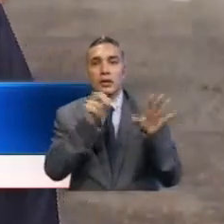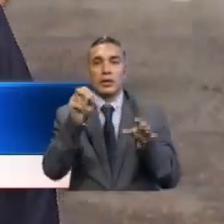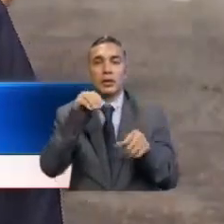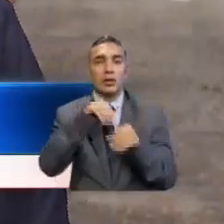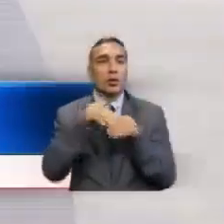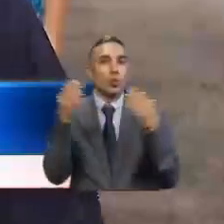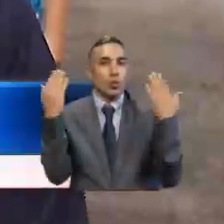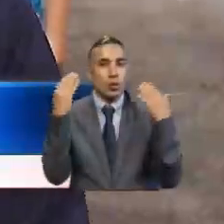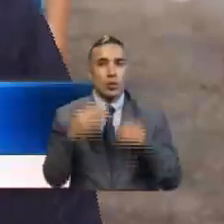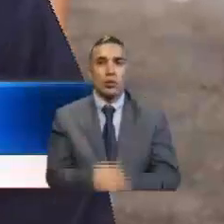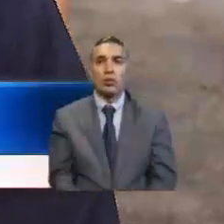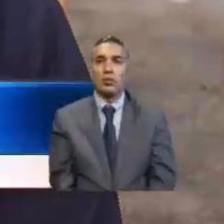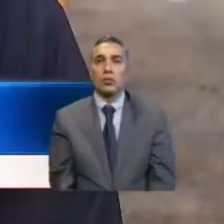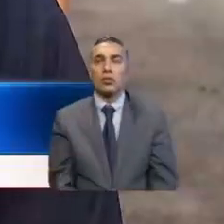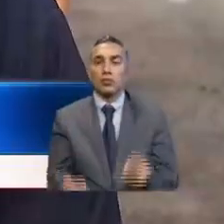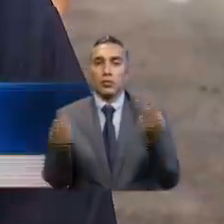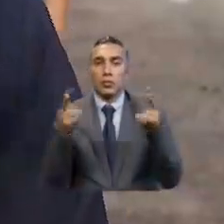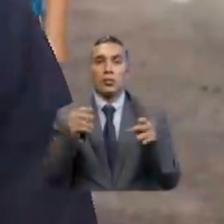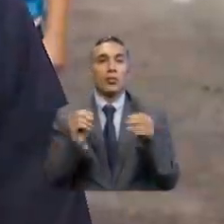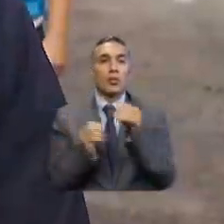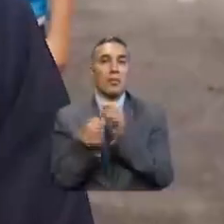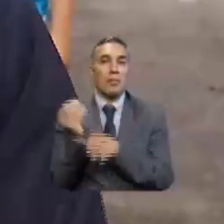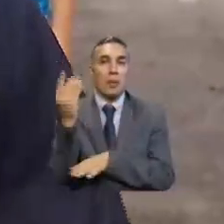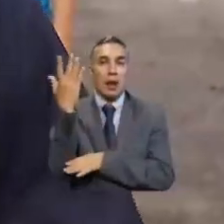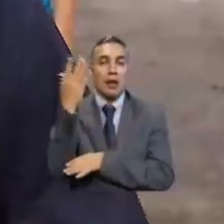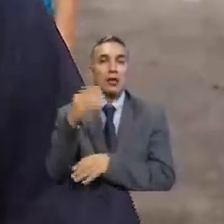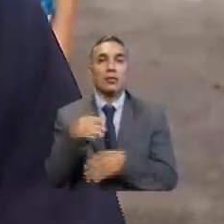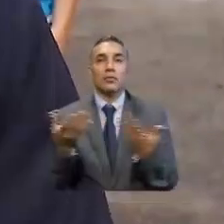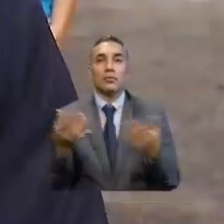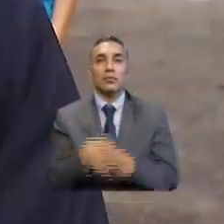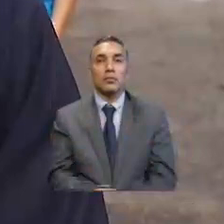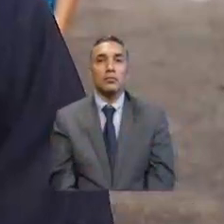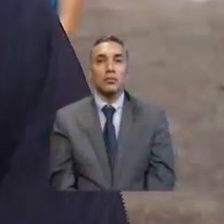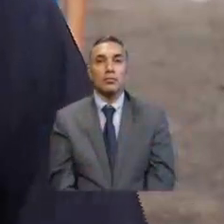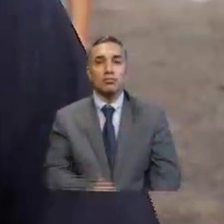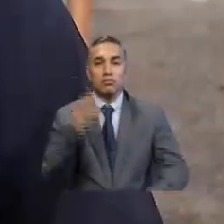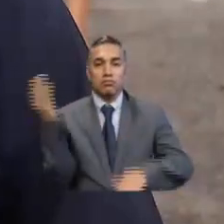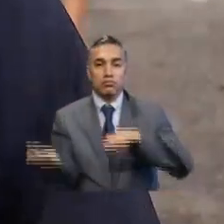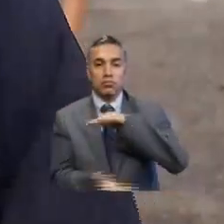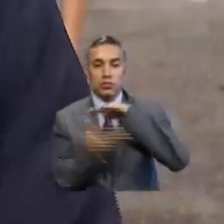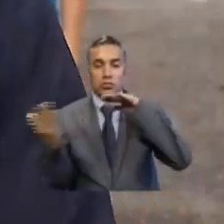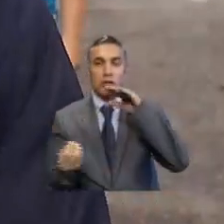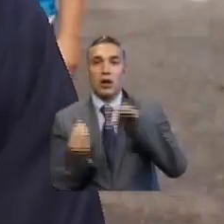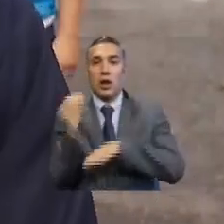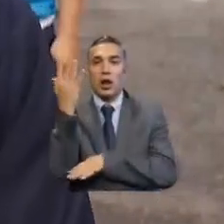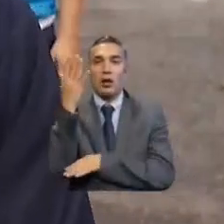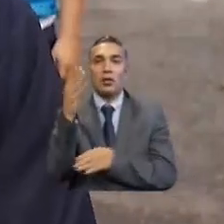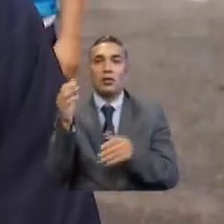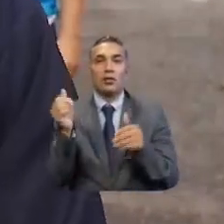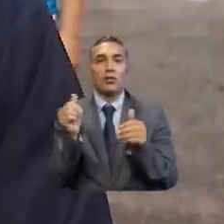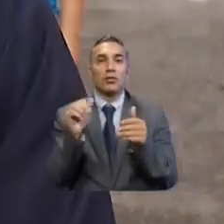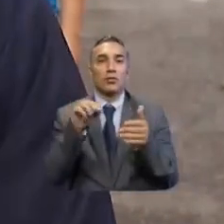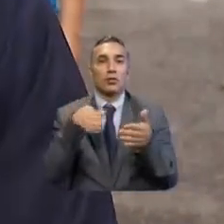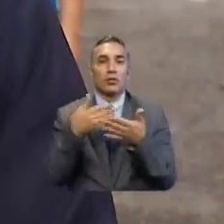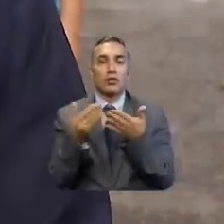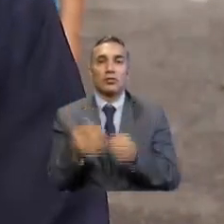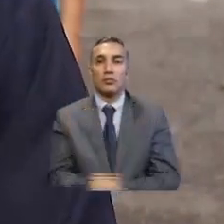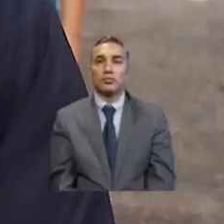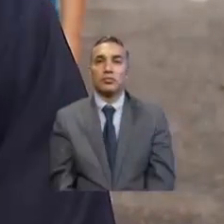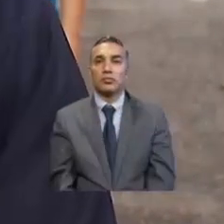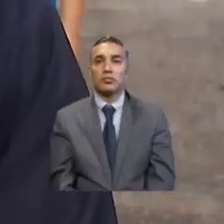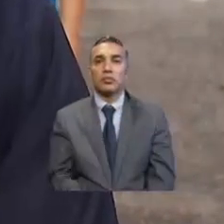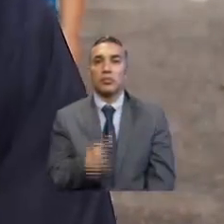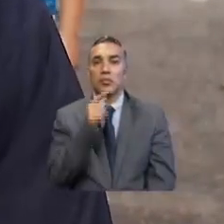la ciudad de Guayaquil. También áreas verdes con la poda de los árboles, con el desbroce de la maleza, todo lo que